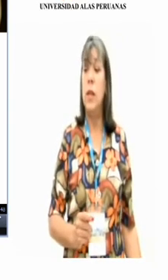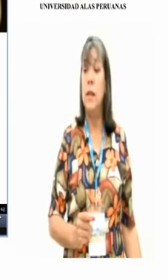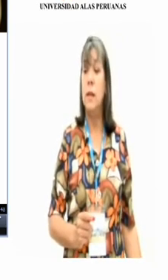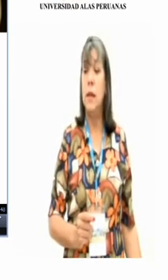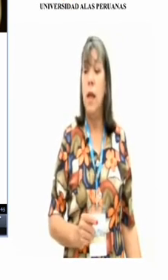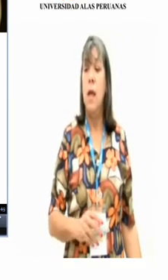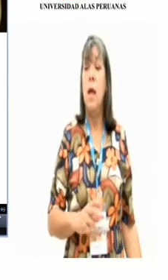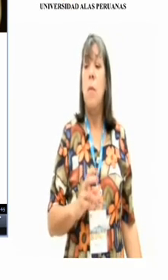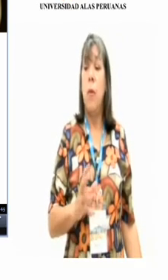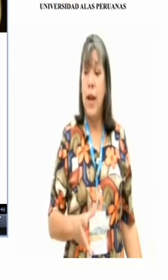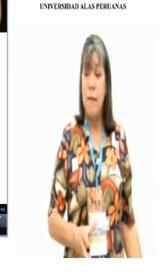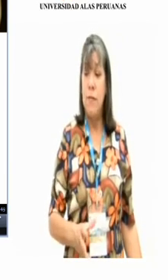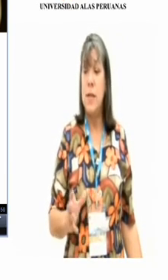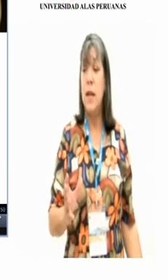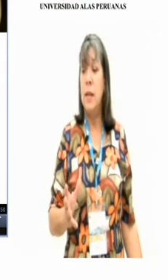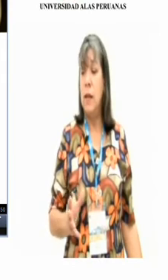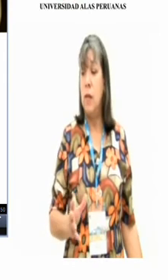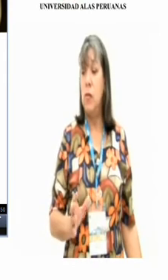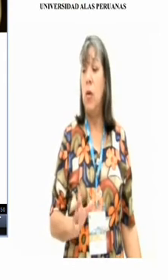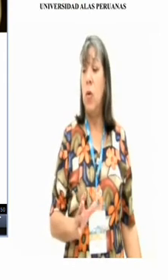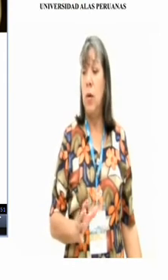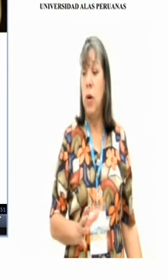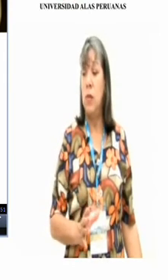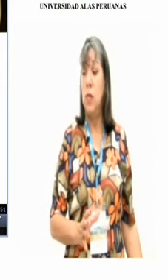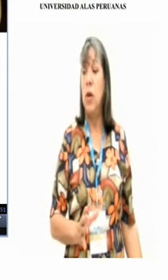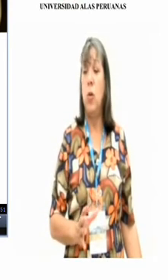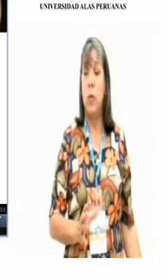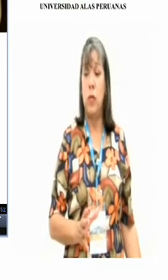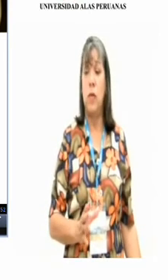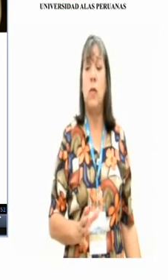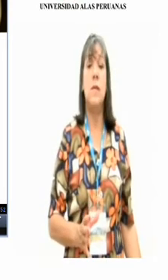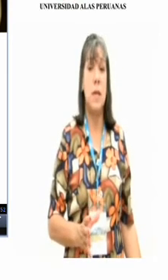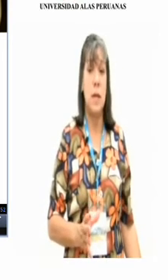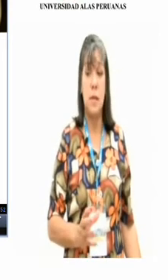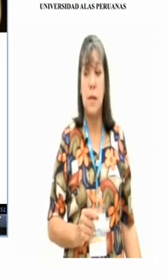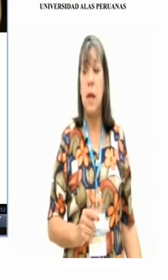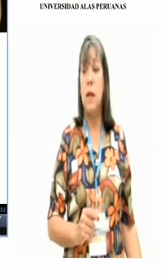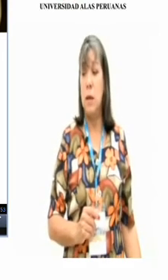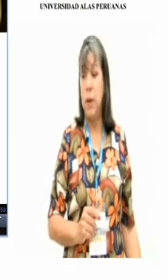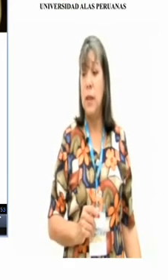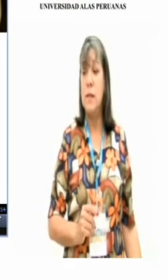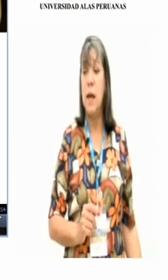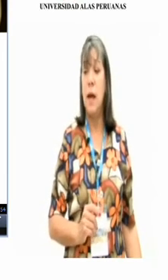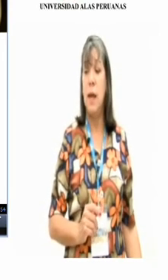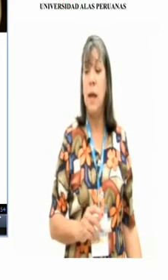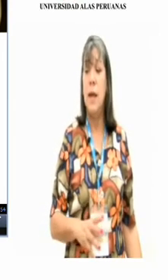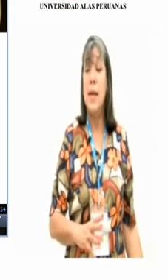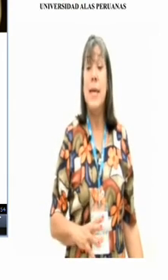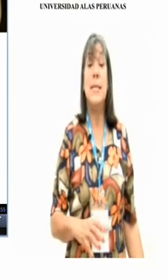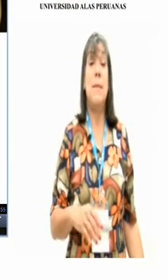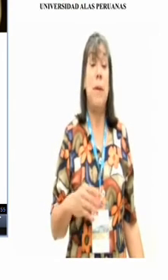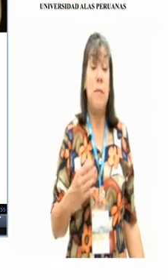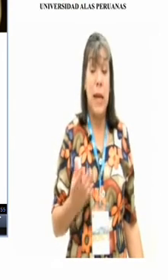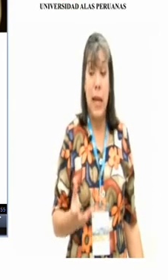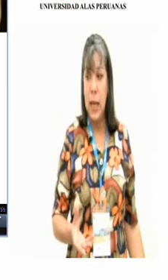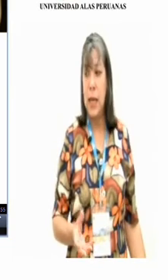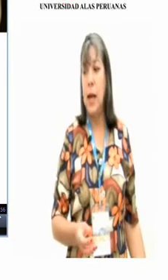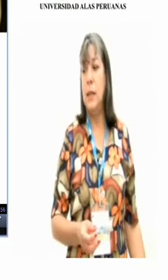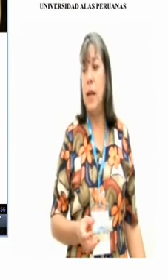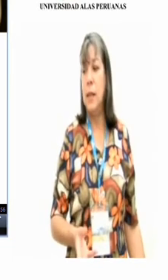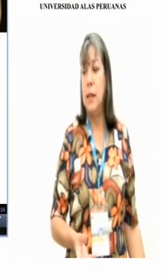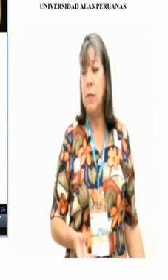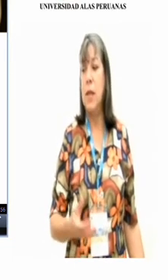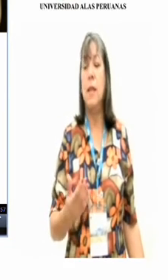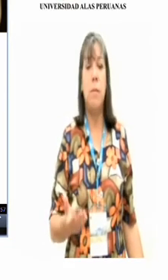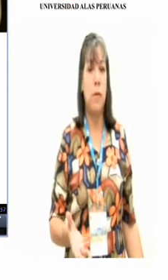cognitivos del estudiante, poner énfasis en la interacción y colaboración en los procesos de enseñanza y de aprendizaje, se